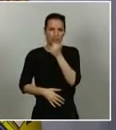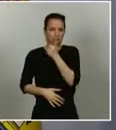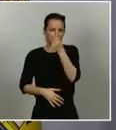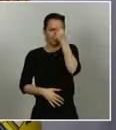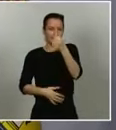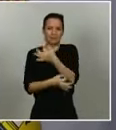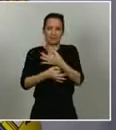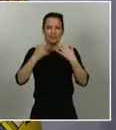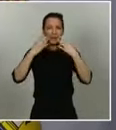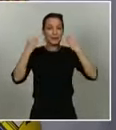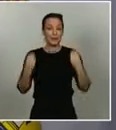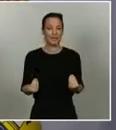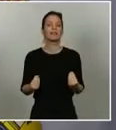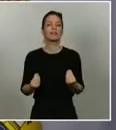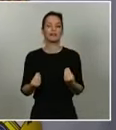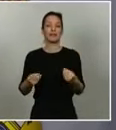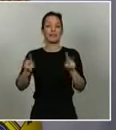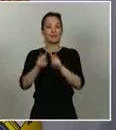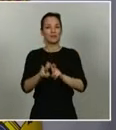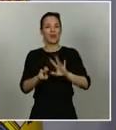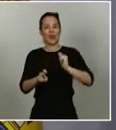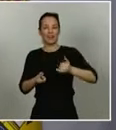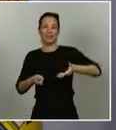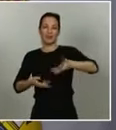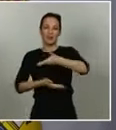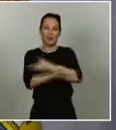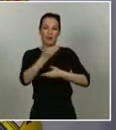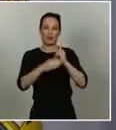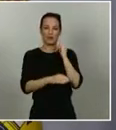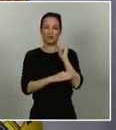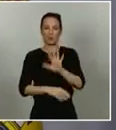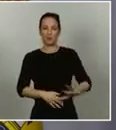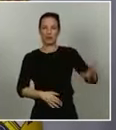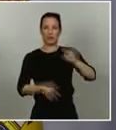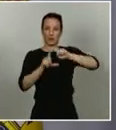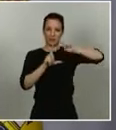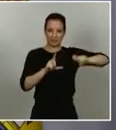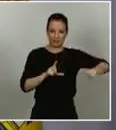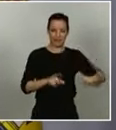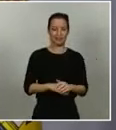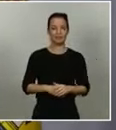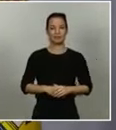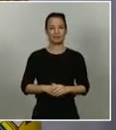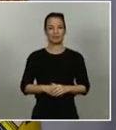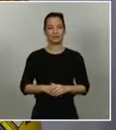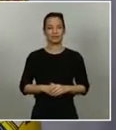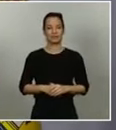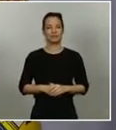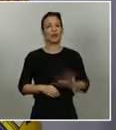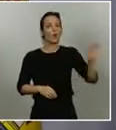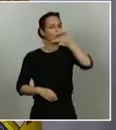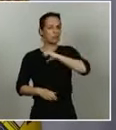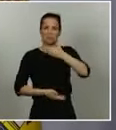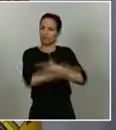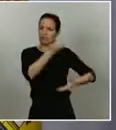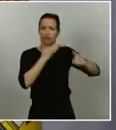mismo cuenta, como decía, con la colaboración del Instituto Nacional de Estadística, la plena colaboración de las comunidades autónomas,